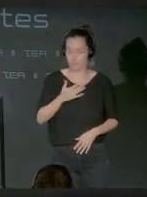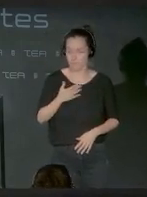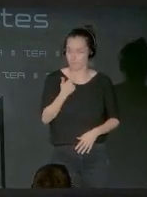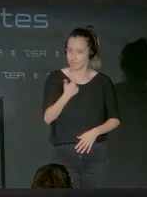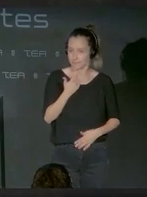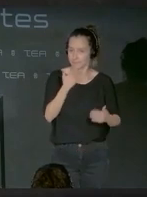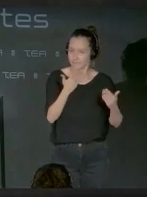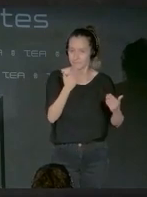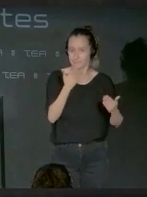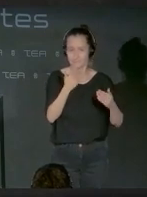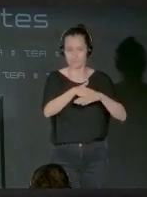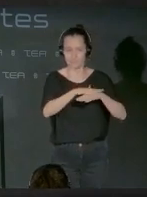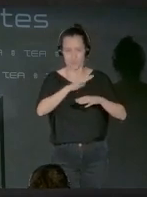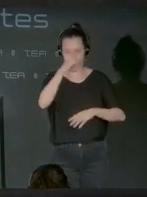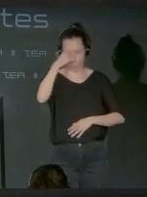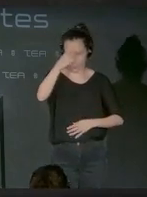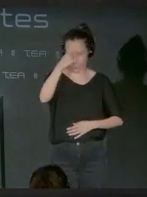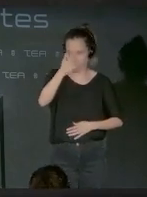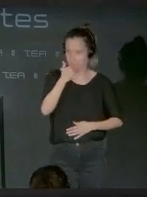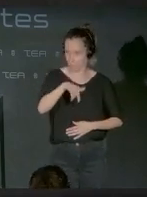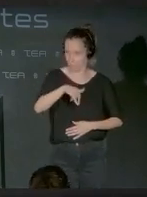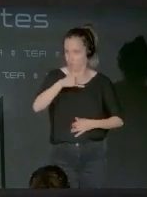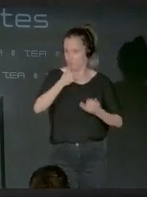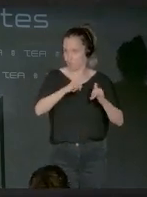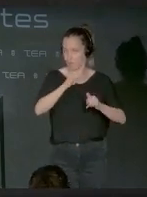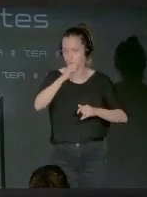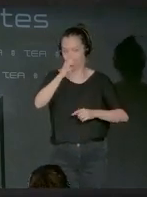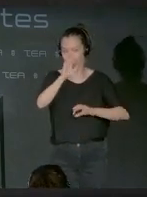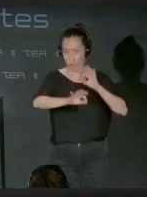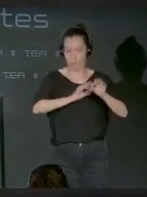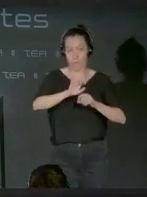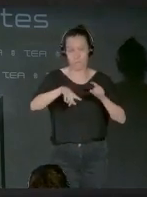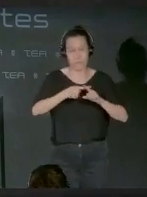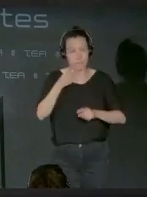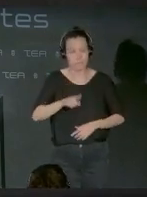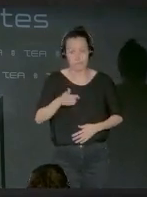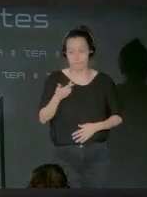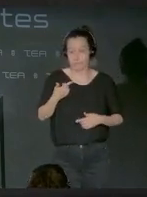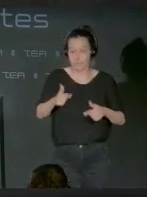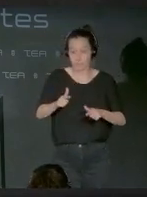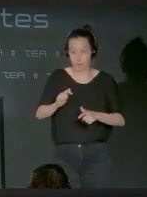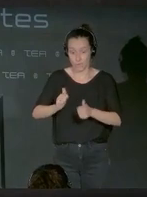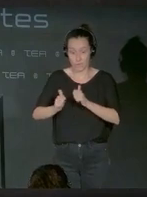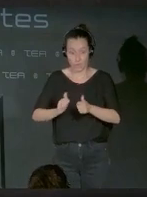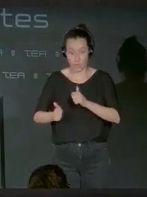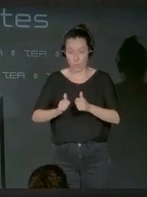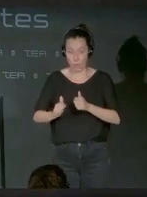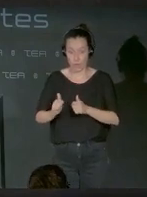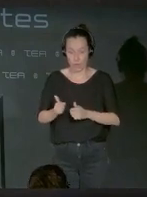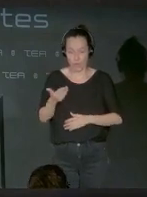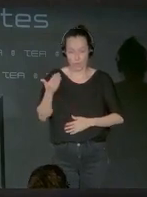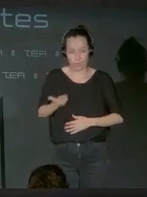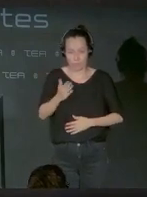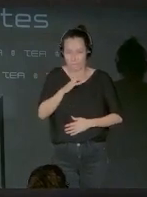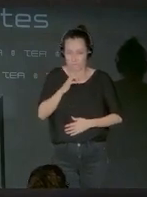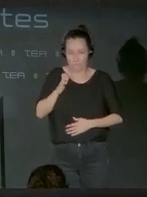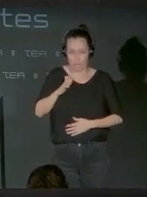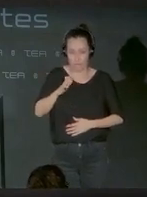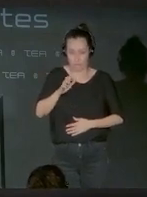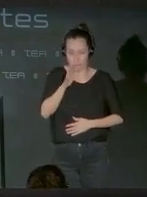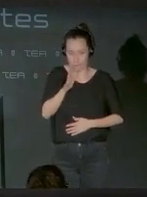la organización del evento y la importancia que ha otorgado al sector del videojuego en este arranque de la presidencia española del